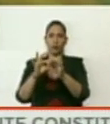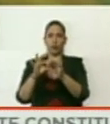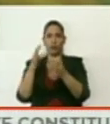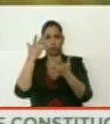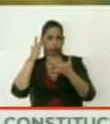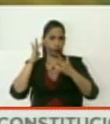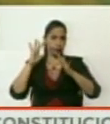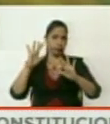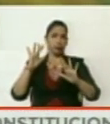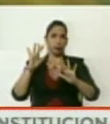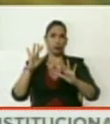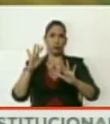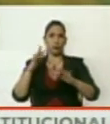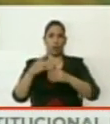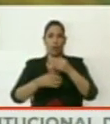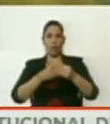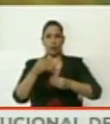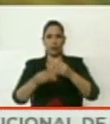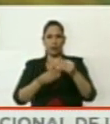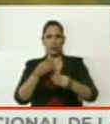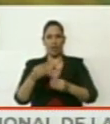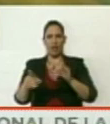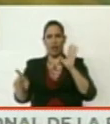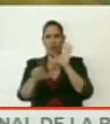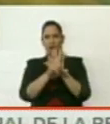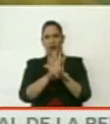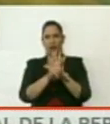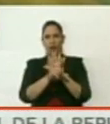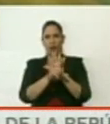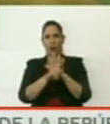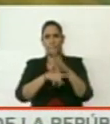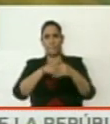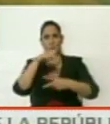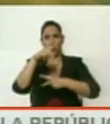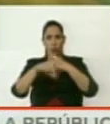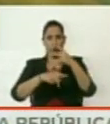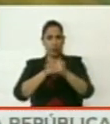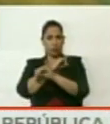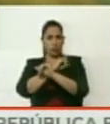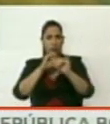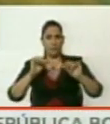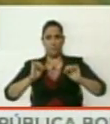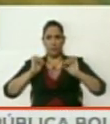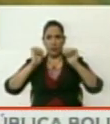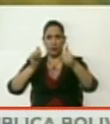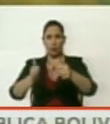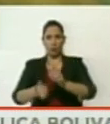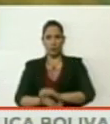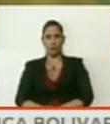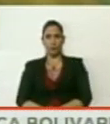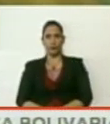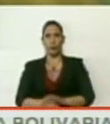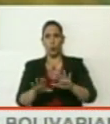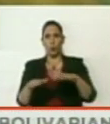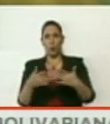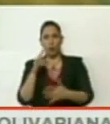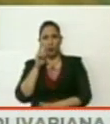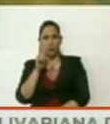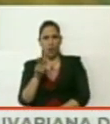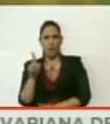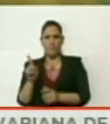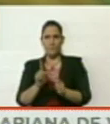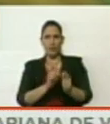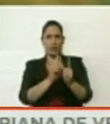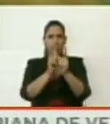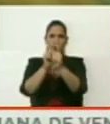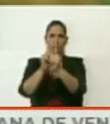pretender darle matiz legal a un proceso que ya estaba en marcha. Cuando ustedes ven que persiguen nuestros